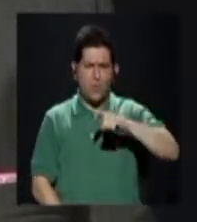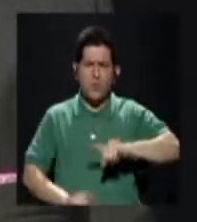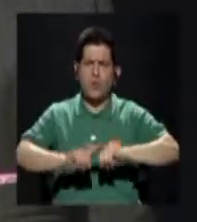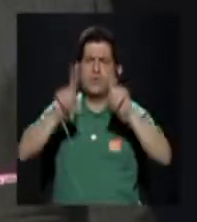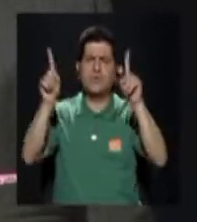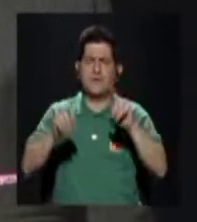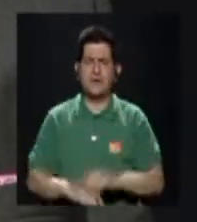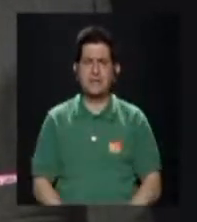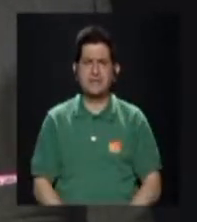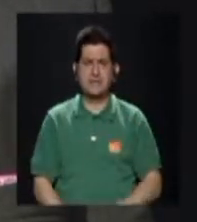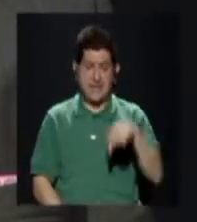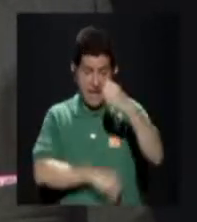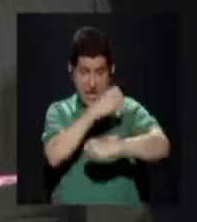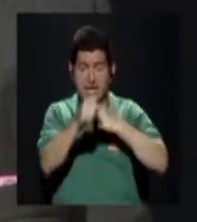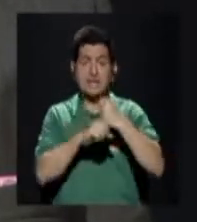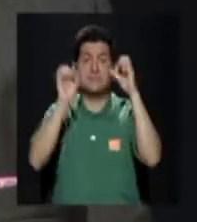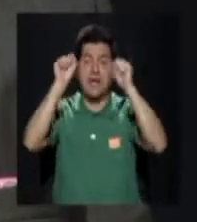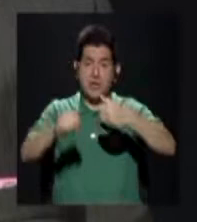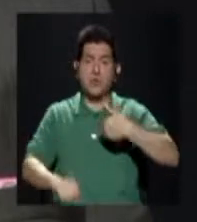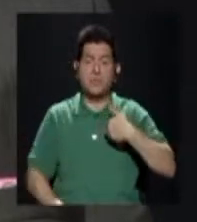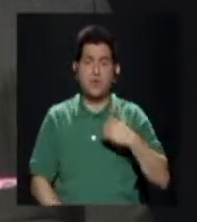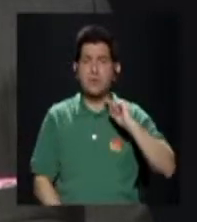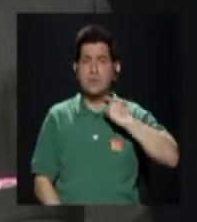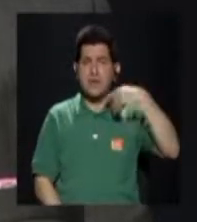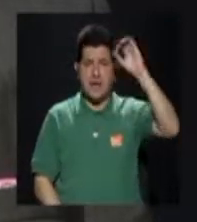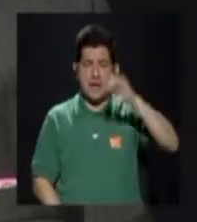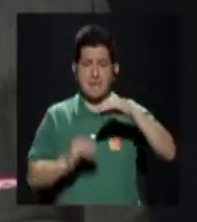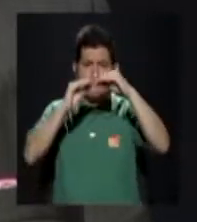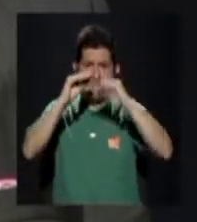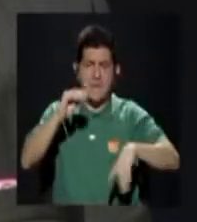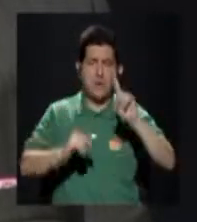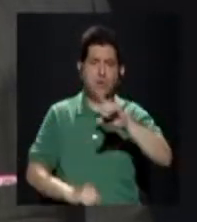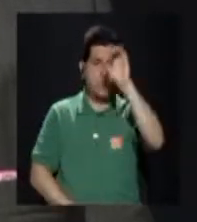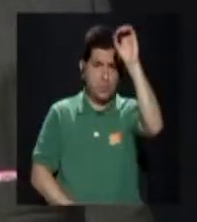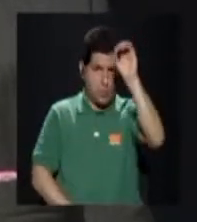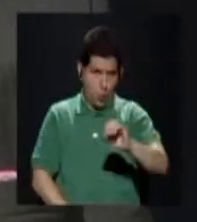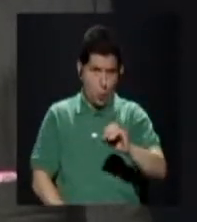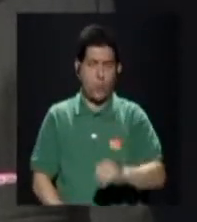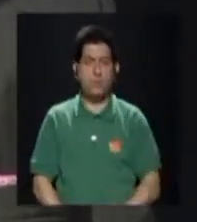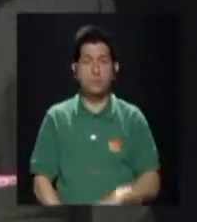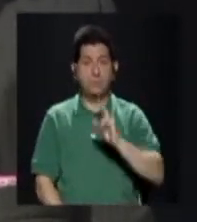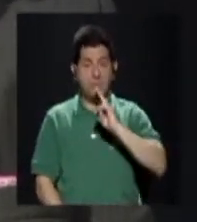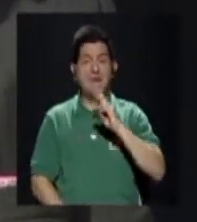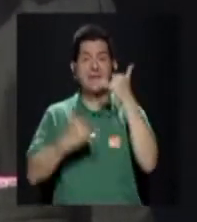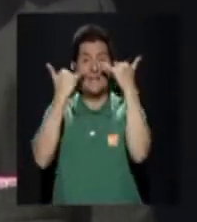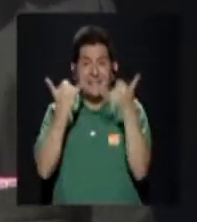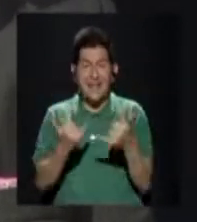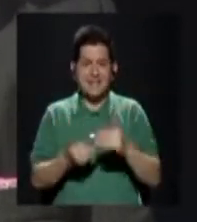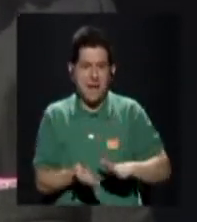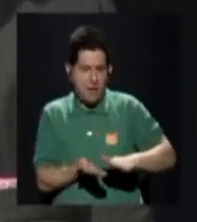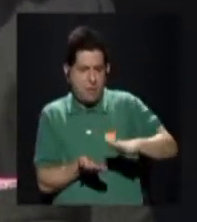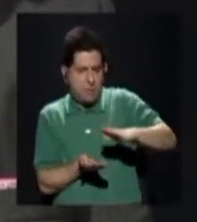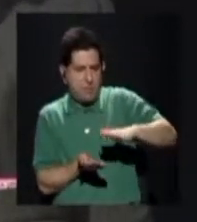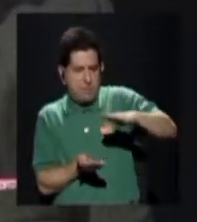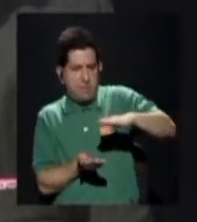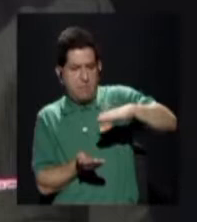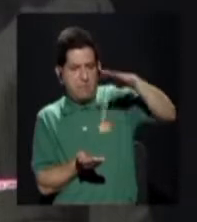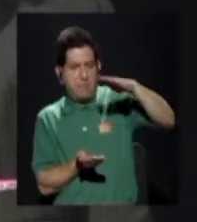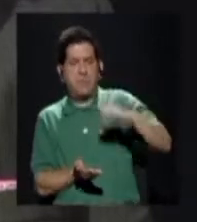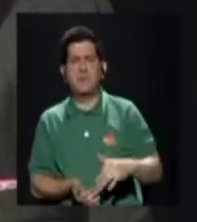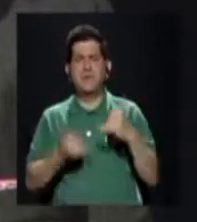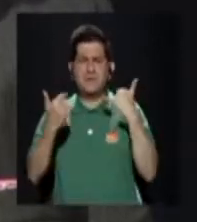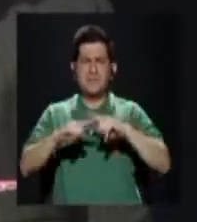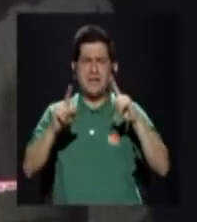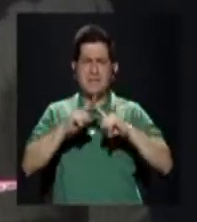es que si bien incluso este año podríamos tener una inflación inferior al 1%, lo cierto es que ya hemos venido acumulando incrementos a lo